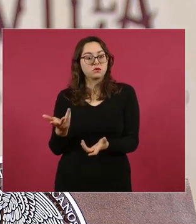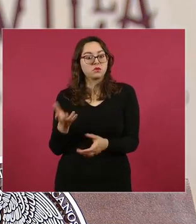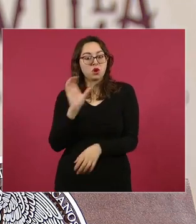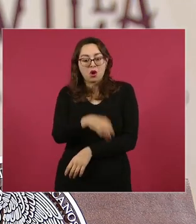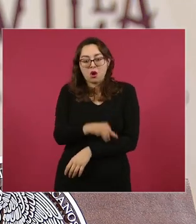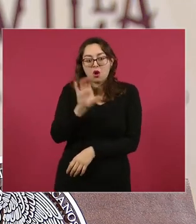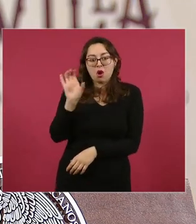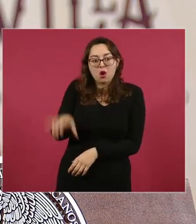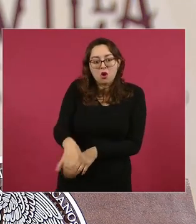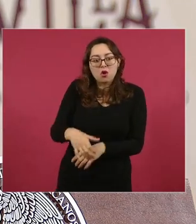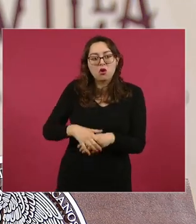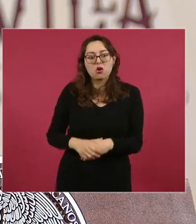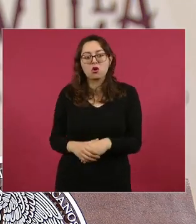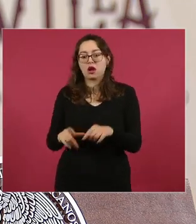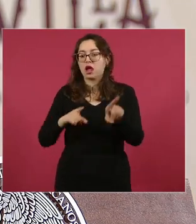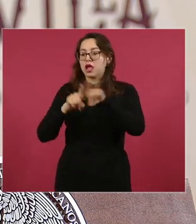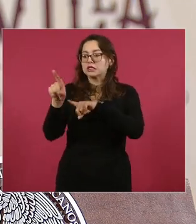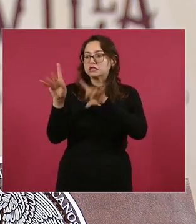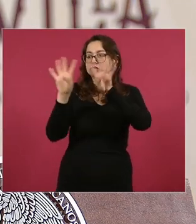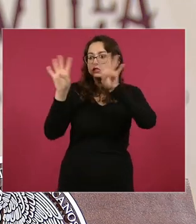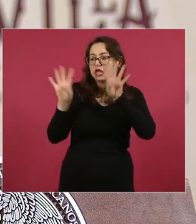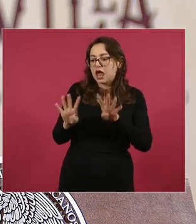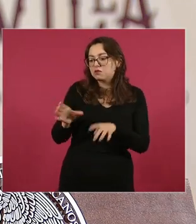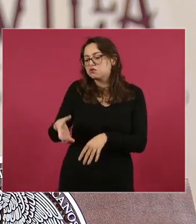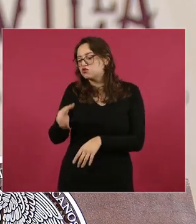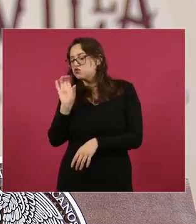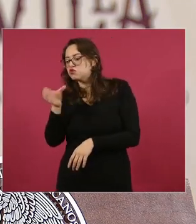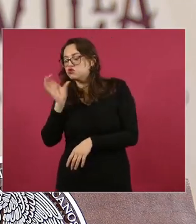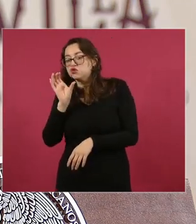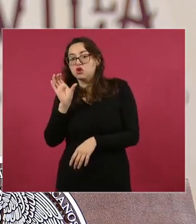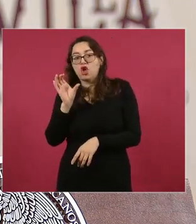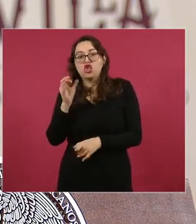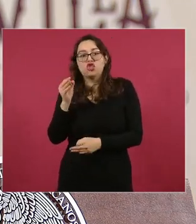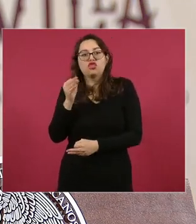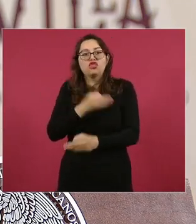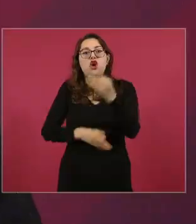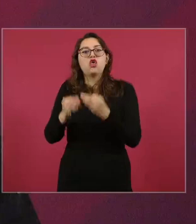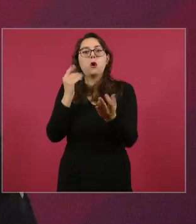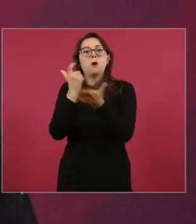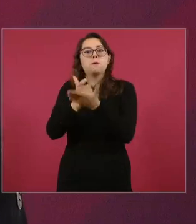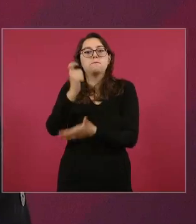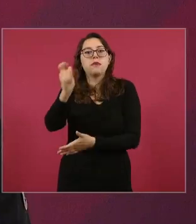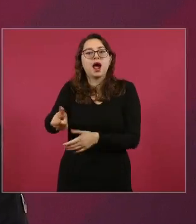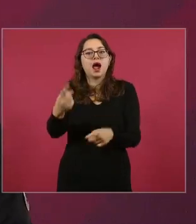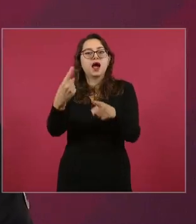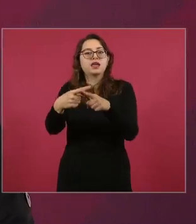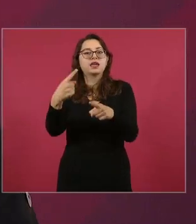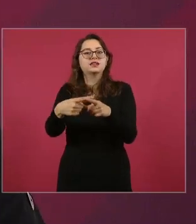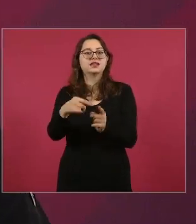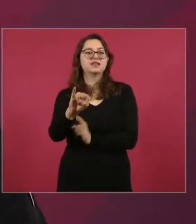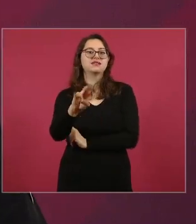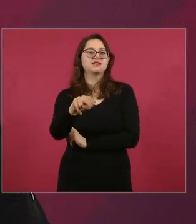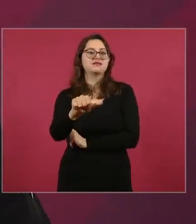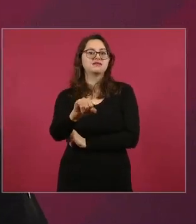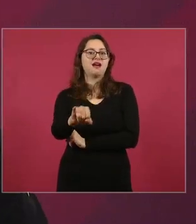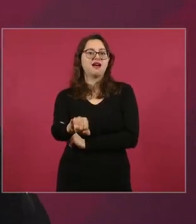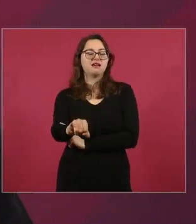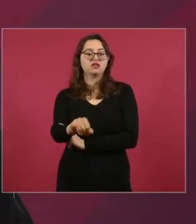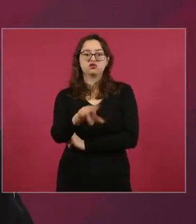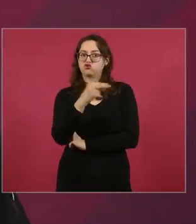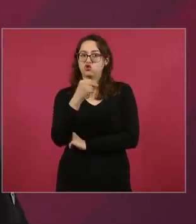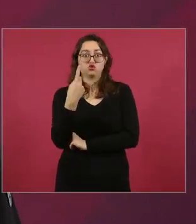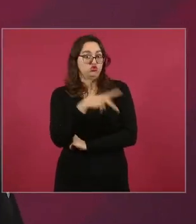que piden su matcha o algo así, y todo esto es a cargo del dinero del pueblo de México. Y